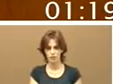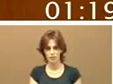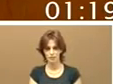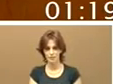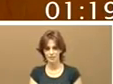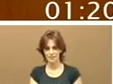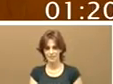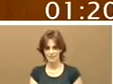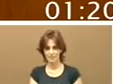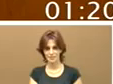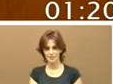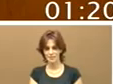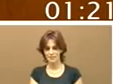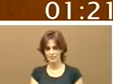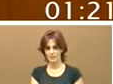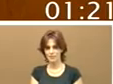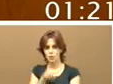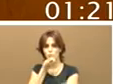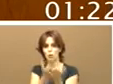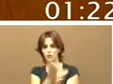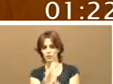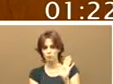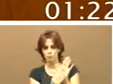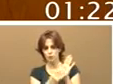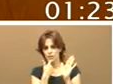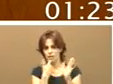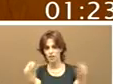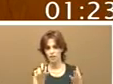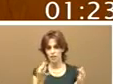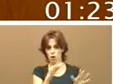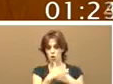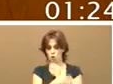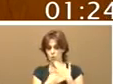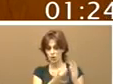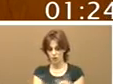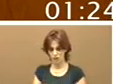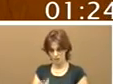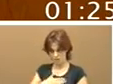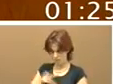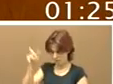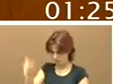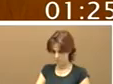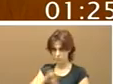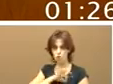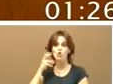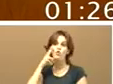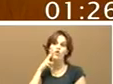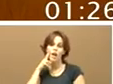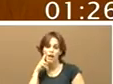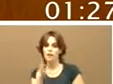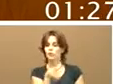se recoge dentro de la propuesta que el gobierno regional del señor Vara presenta al